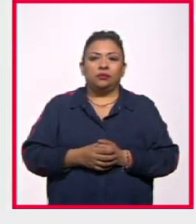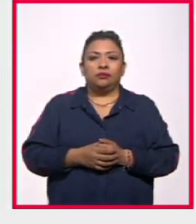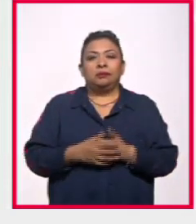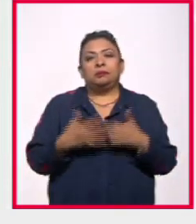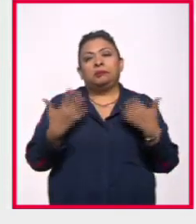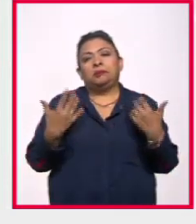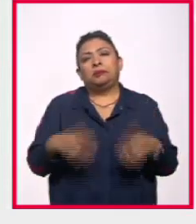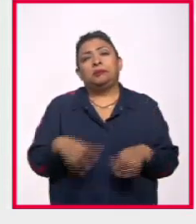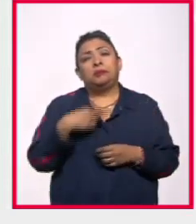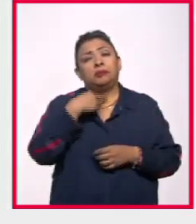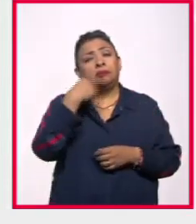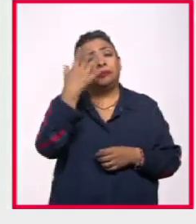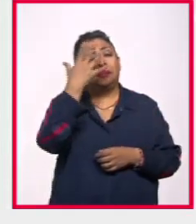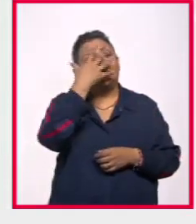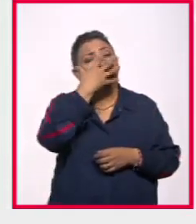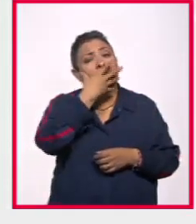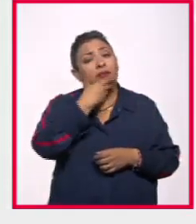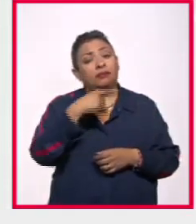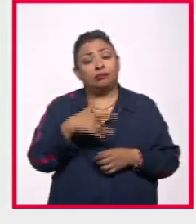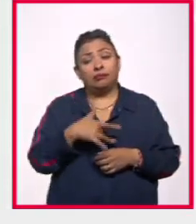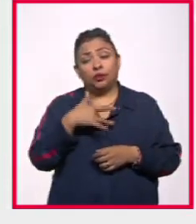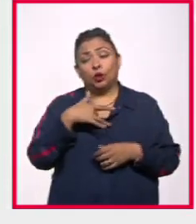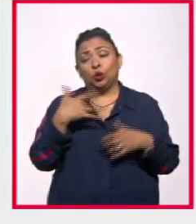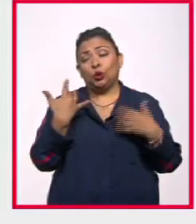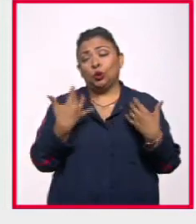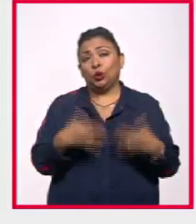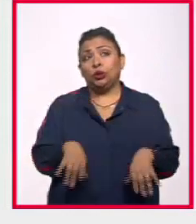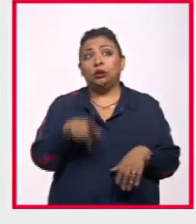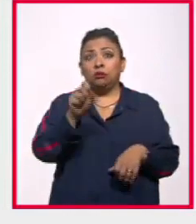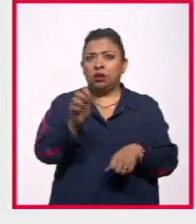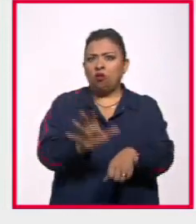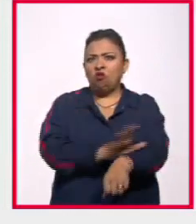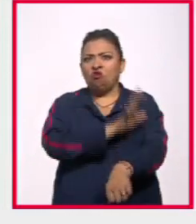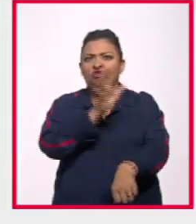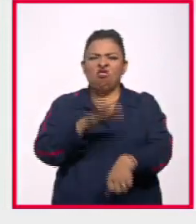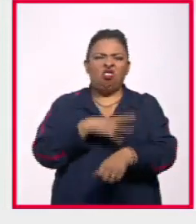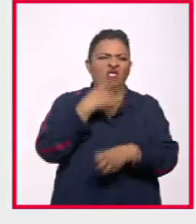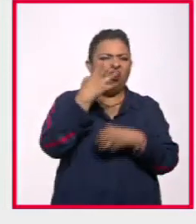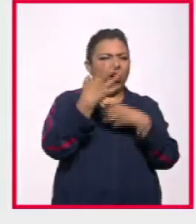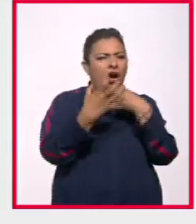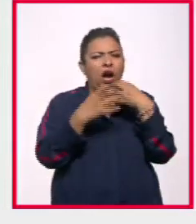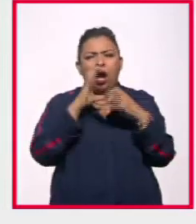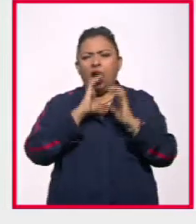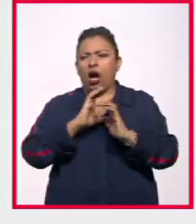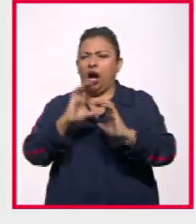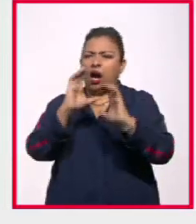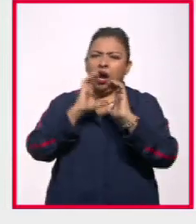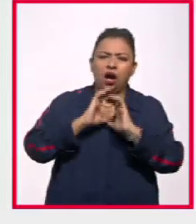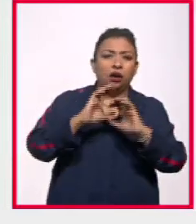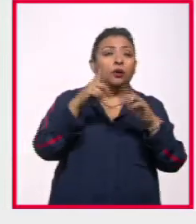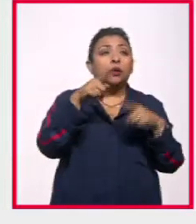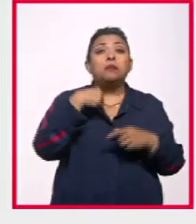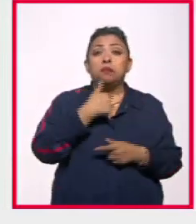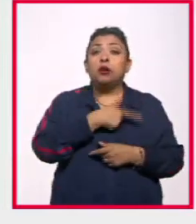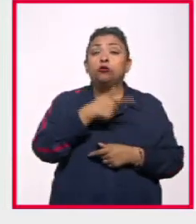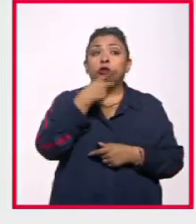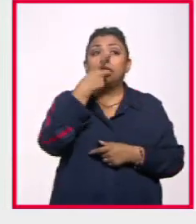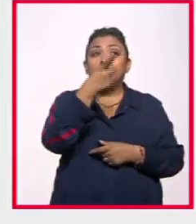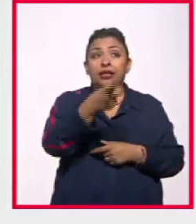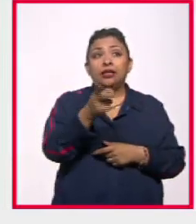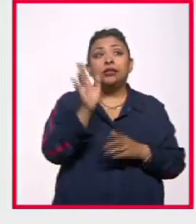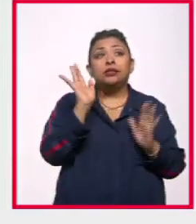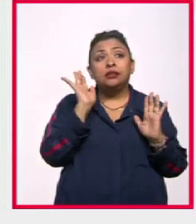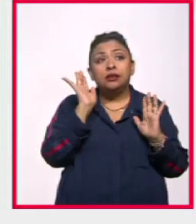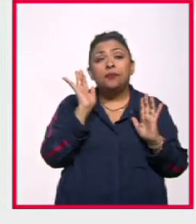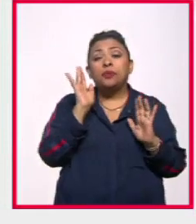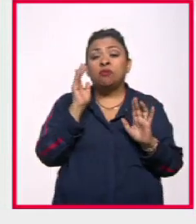Ay, qué buena voz tiene Buica, qué sentimiento. Y una energía para cantar. Y además me encanta lo que menciona. El mayor reto es uno